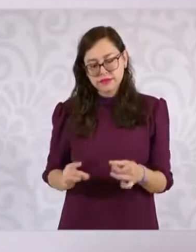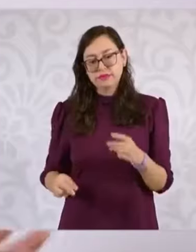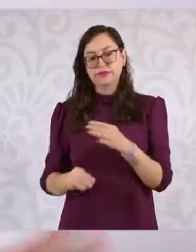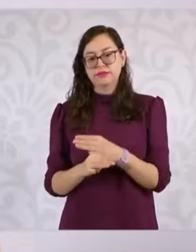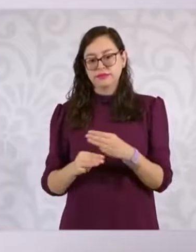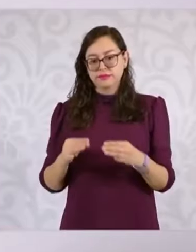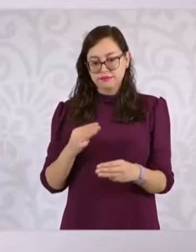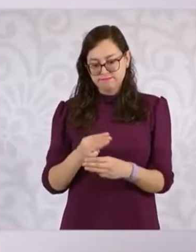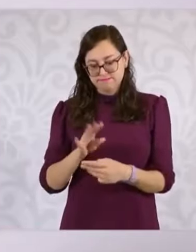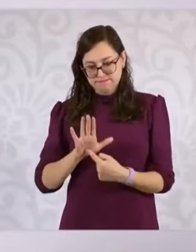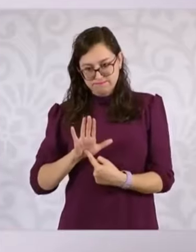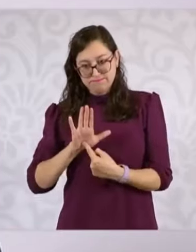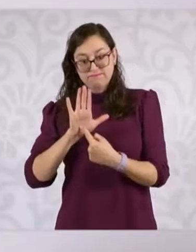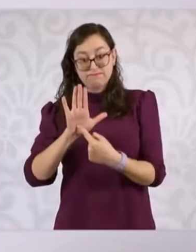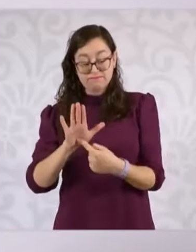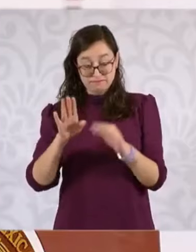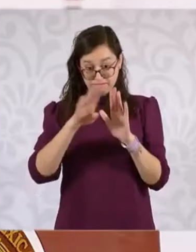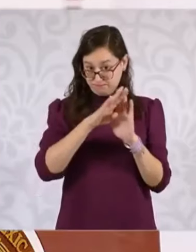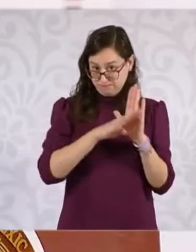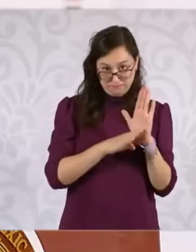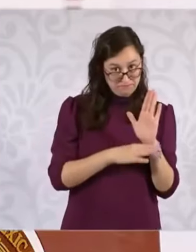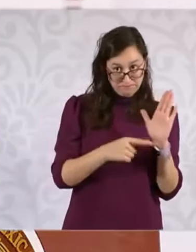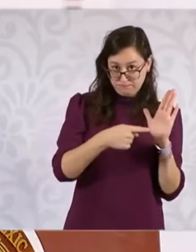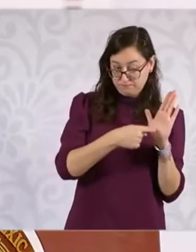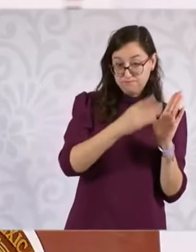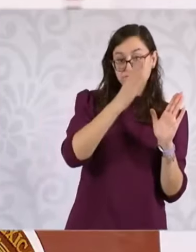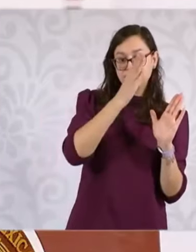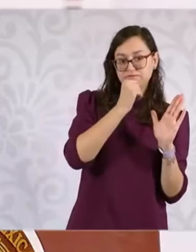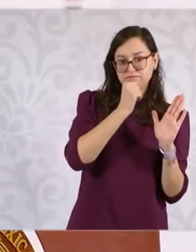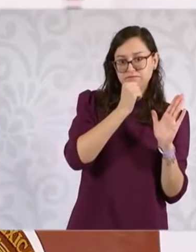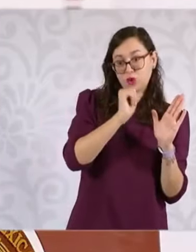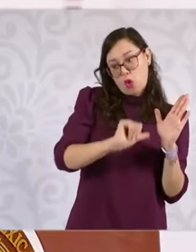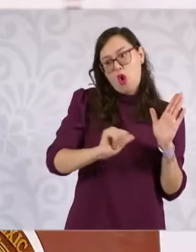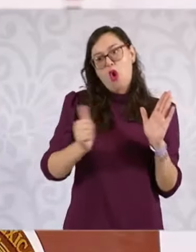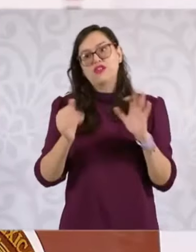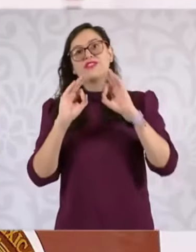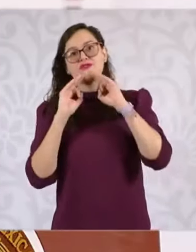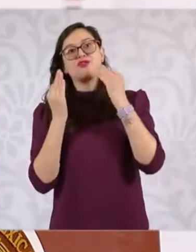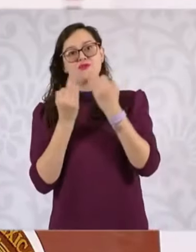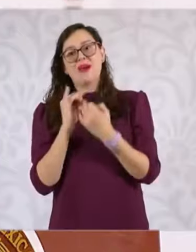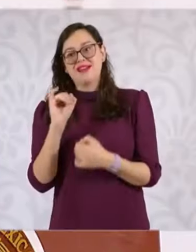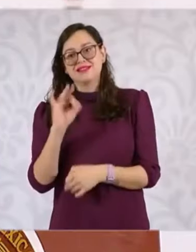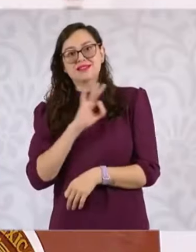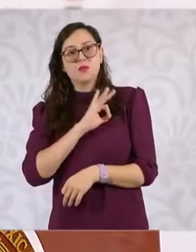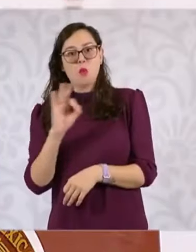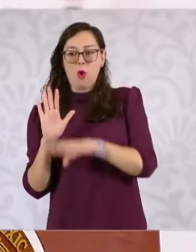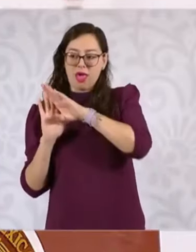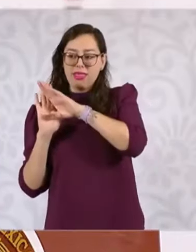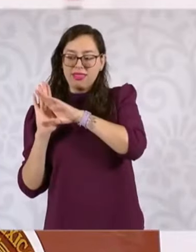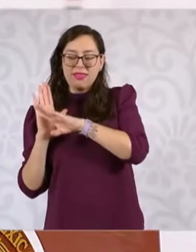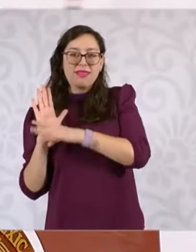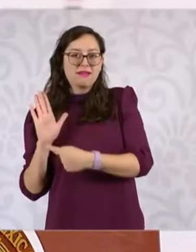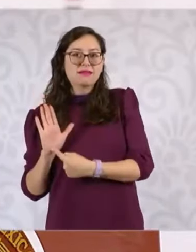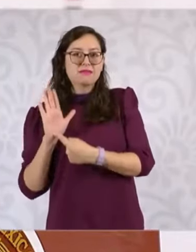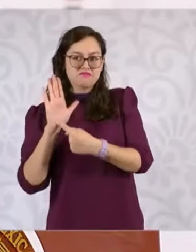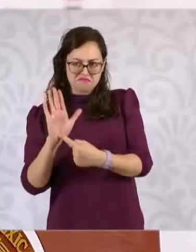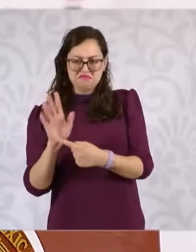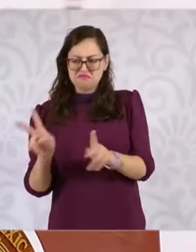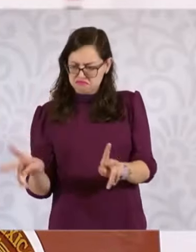para decirles que no, pero decirles que sí y cómo puedan transformar lo que ellos venden en